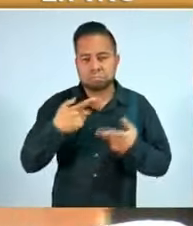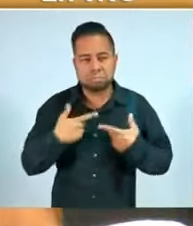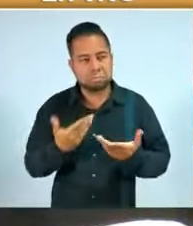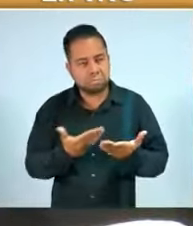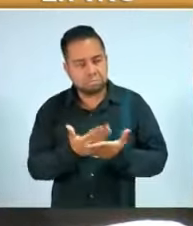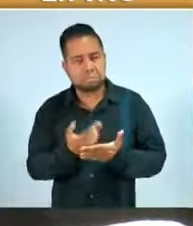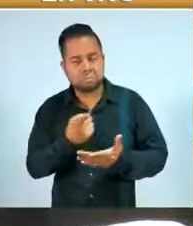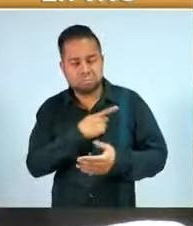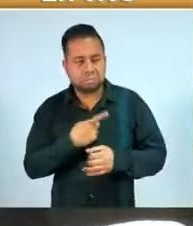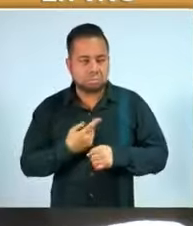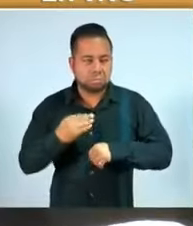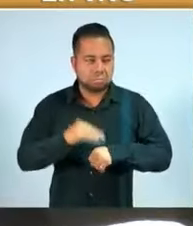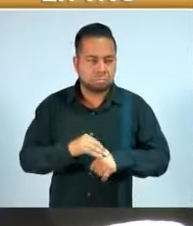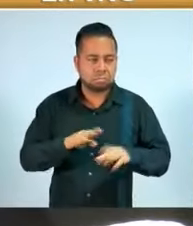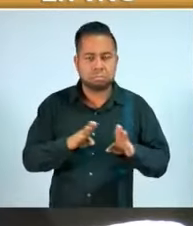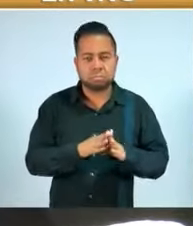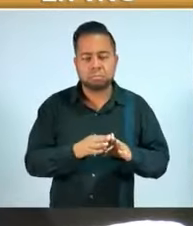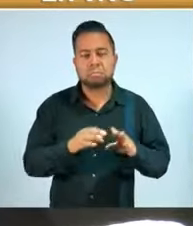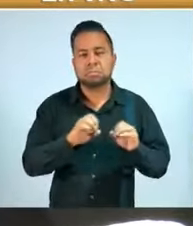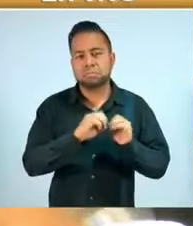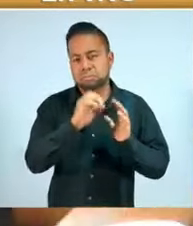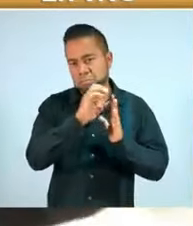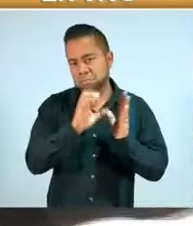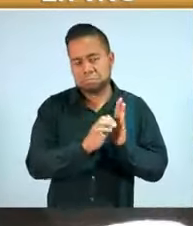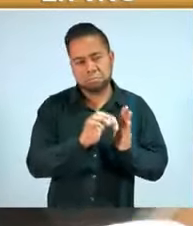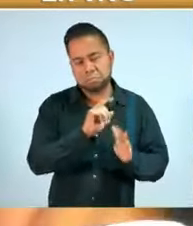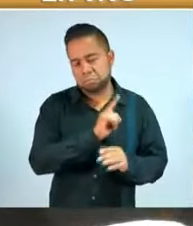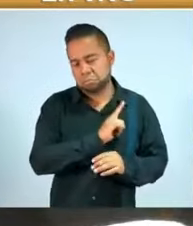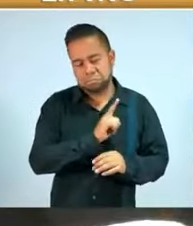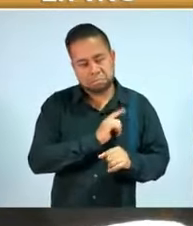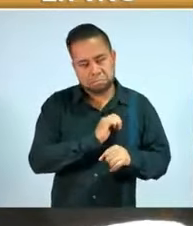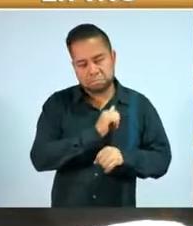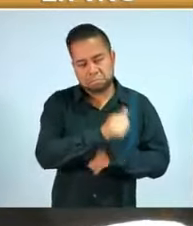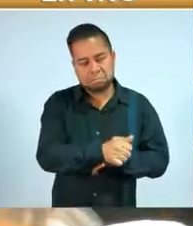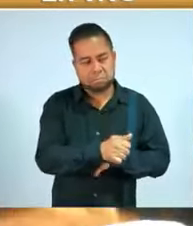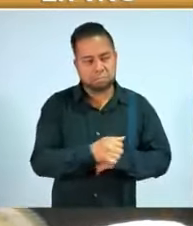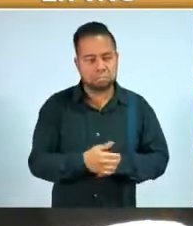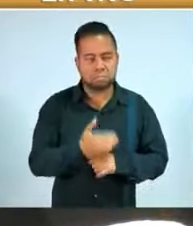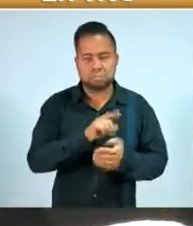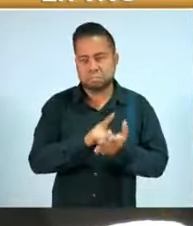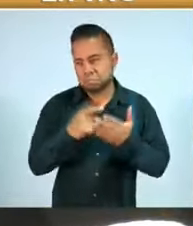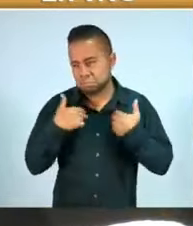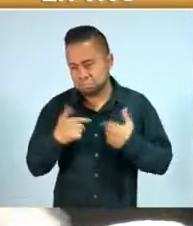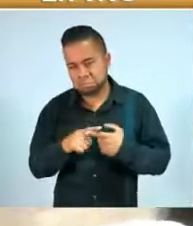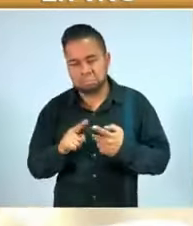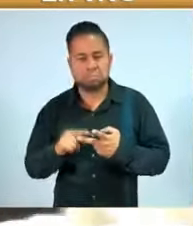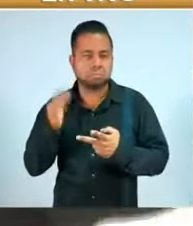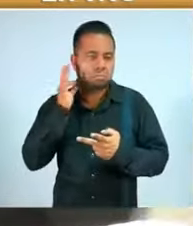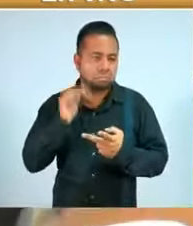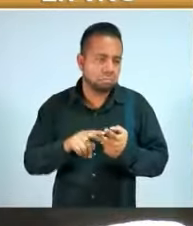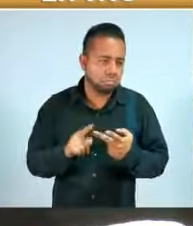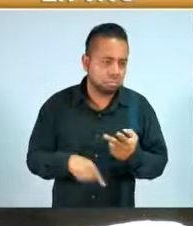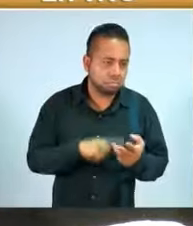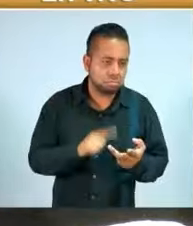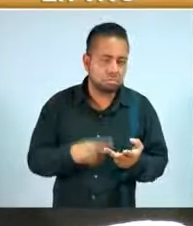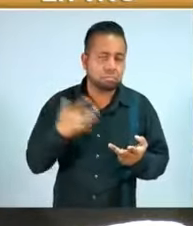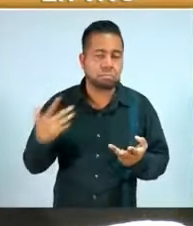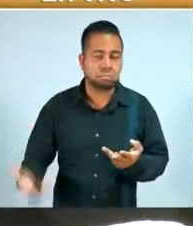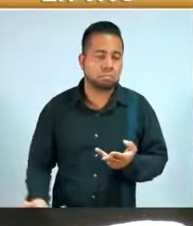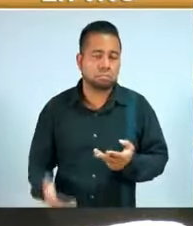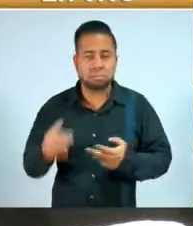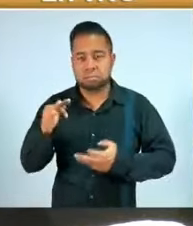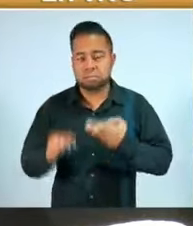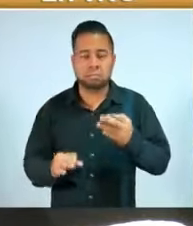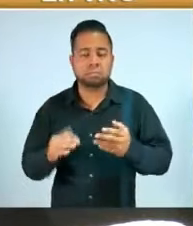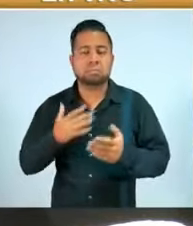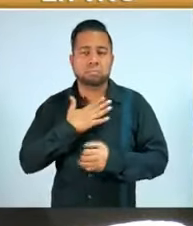de que existan órganos constitucionalmente autónomos, llámese Defensoría de Derechos Humanos, Fiscalía, Tribunal